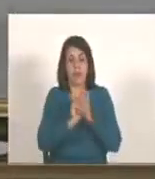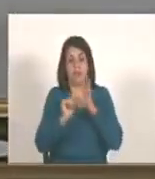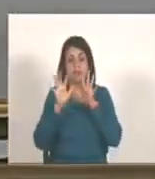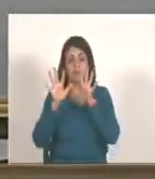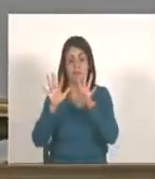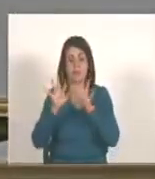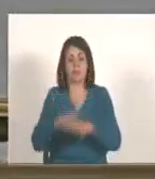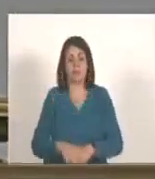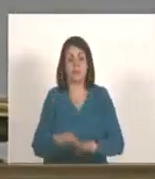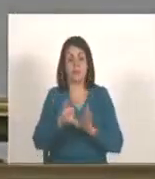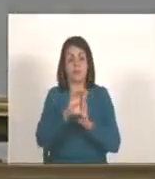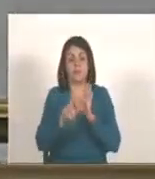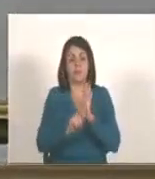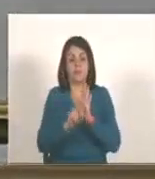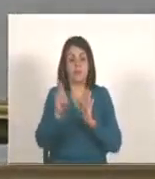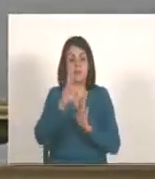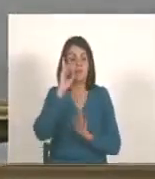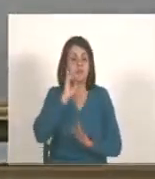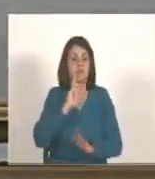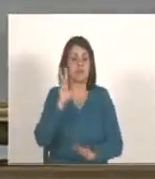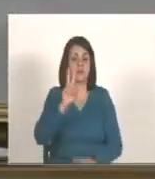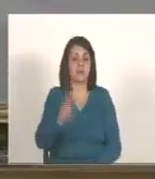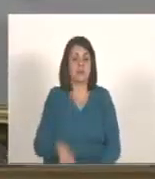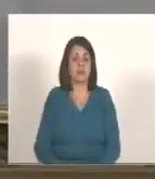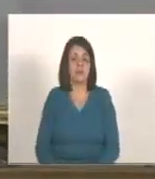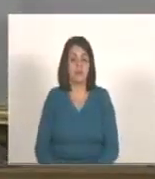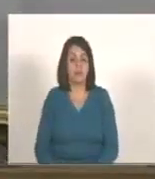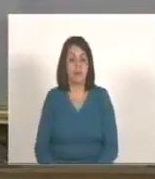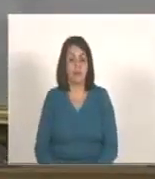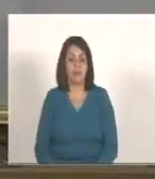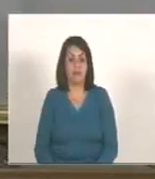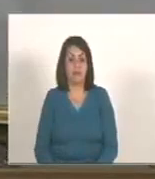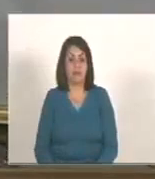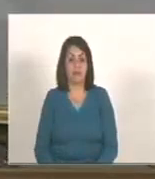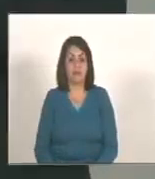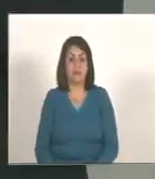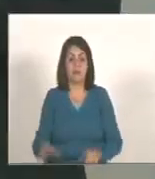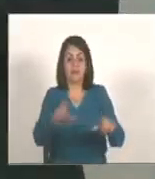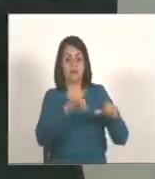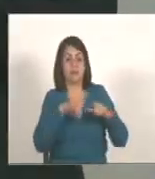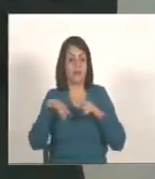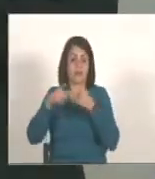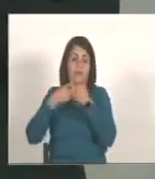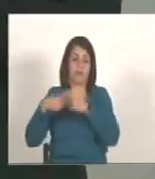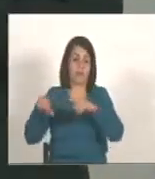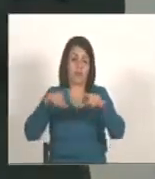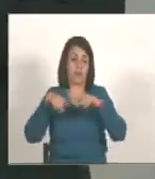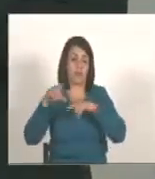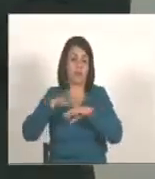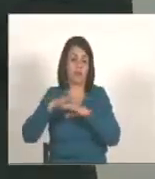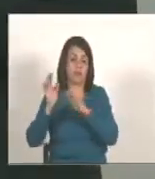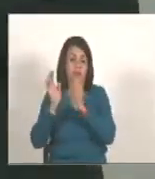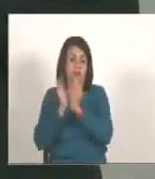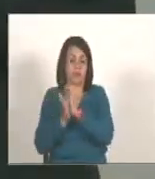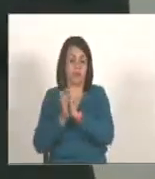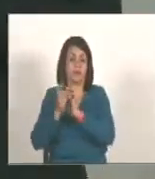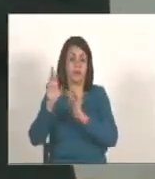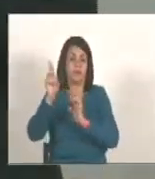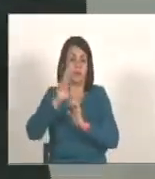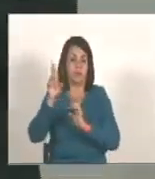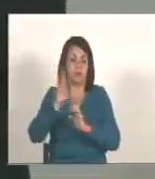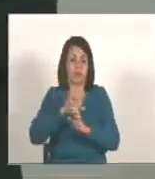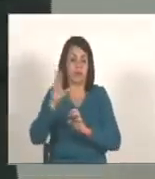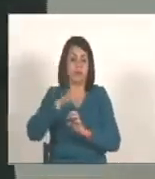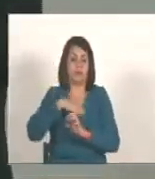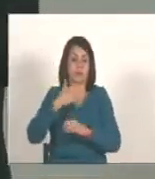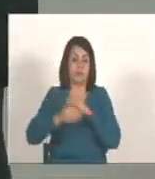10 de la Constitución de la República Bolivariana de Venezuela. El territorio y demás espacios geográficos de la República son